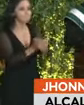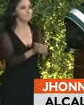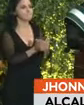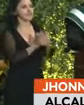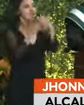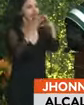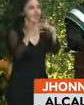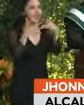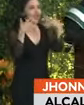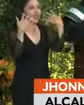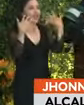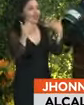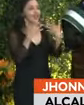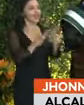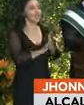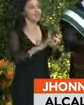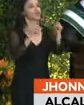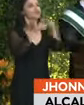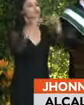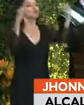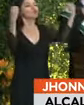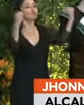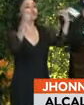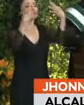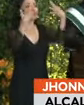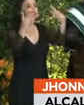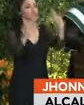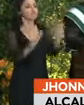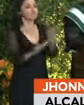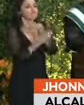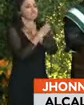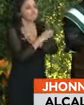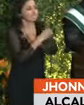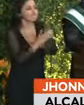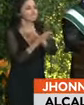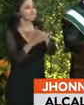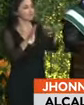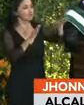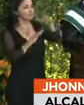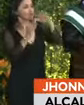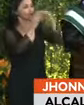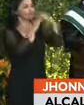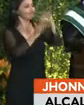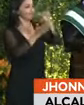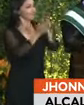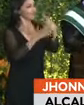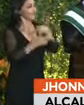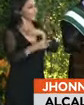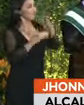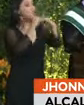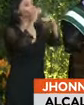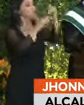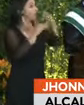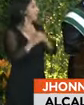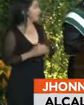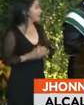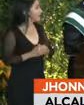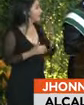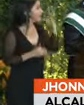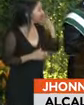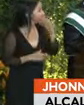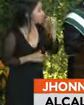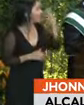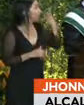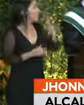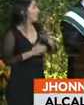que darle alegría, tienen que darle luz. Tiene que darle calor a esta ciudad. Eso es lo que estamos construyendo,